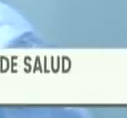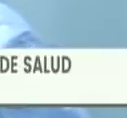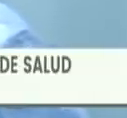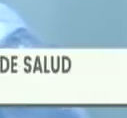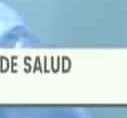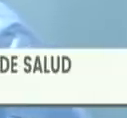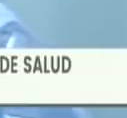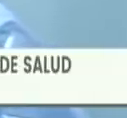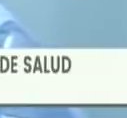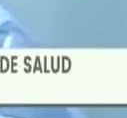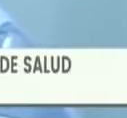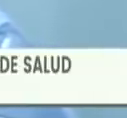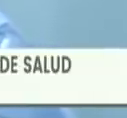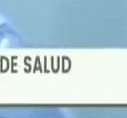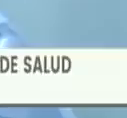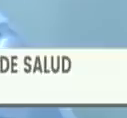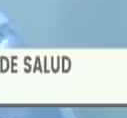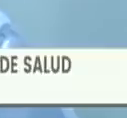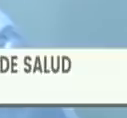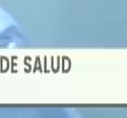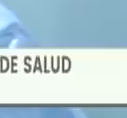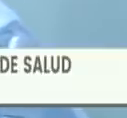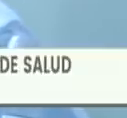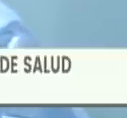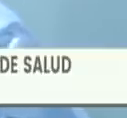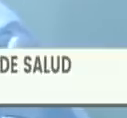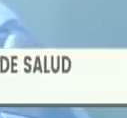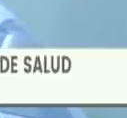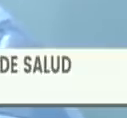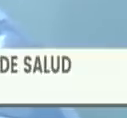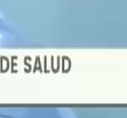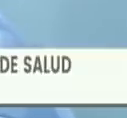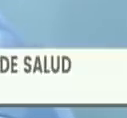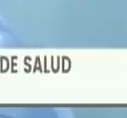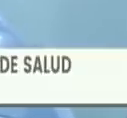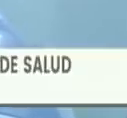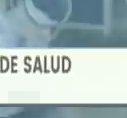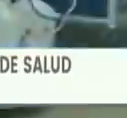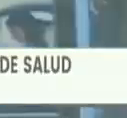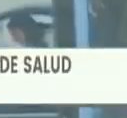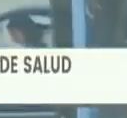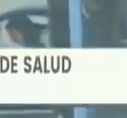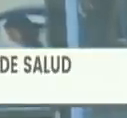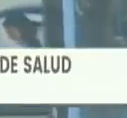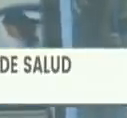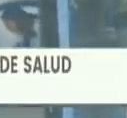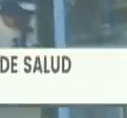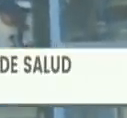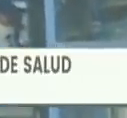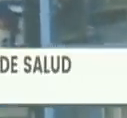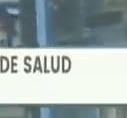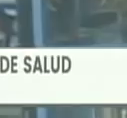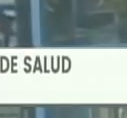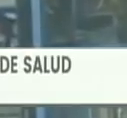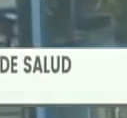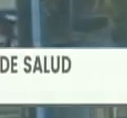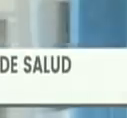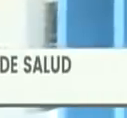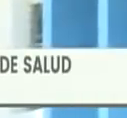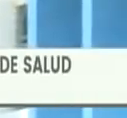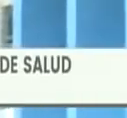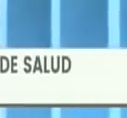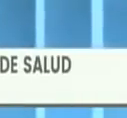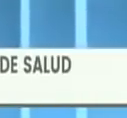pacientes negativos, 1 máquina para pacientes positivos, y tenemos una planta de tratamiento de agua que nos va a permitir ampliar